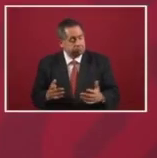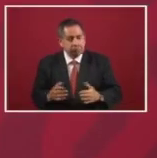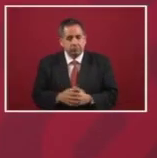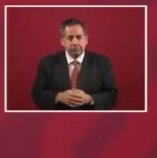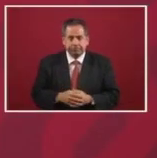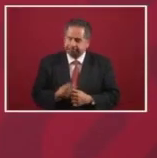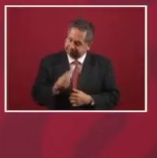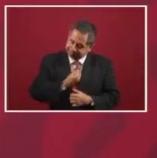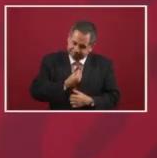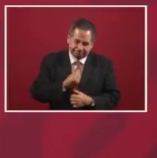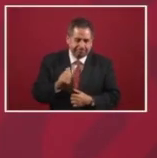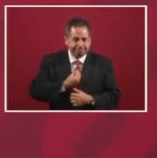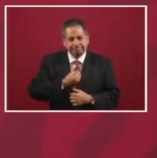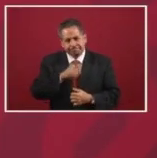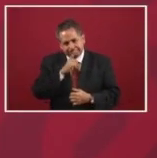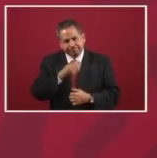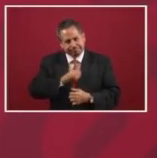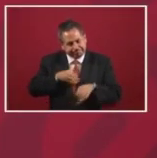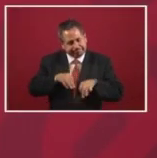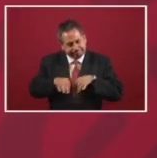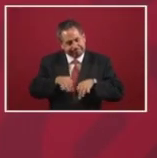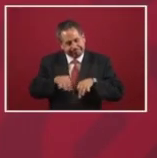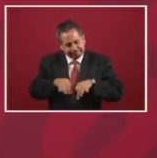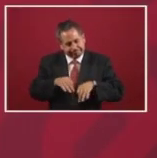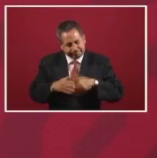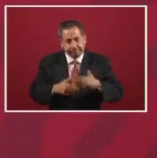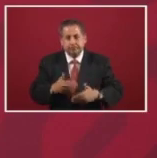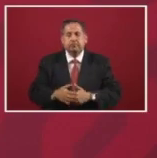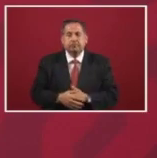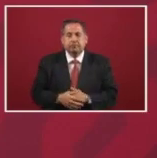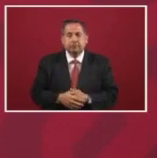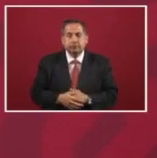Pues aguantar. Pero pasaba yo